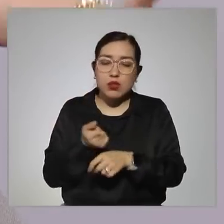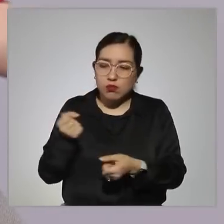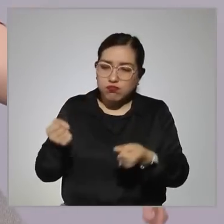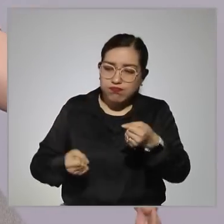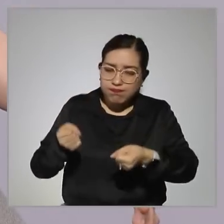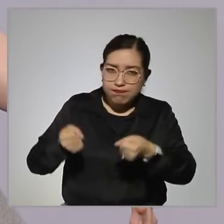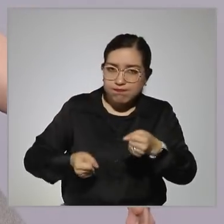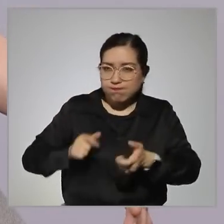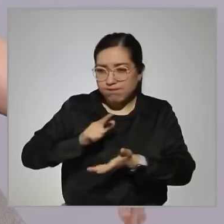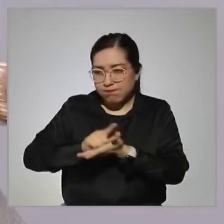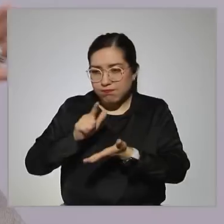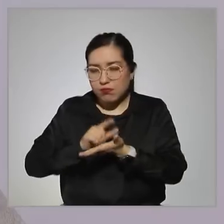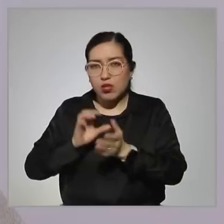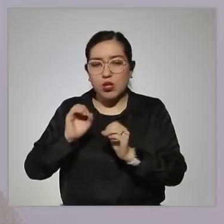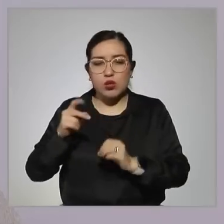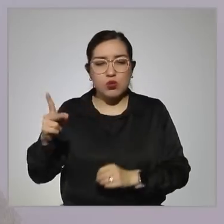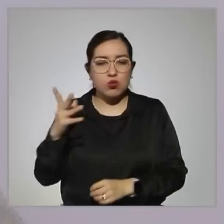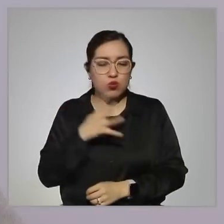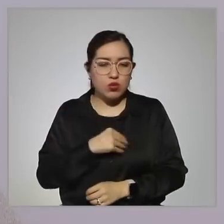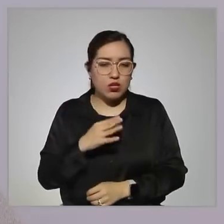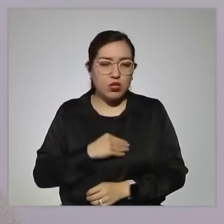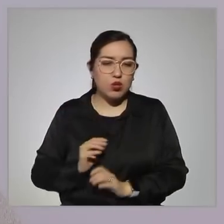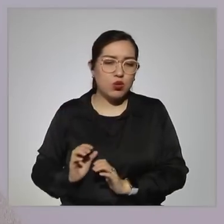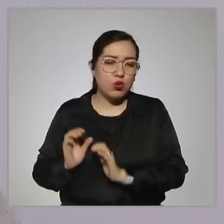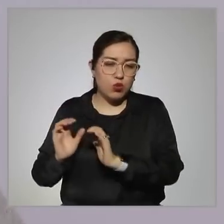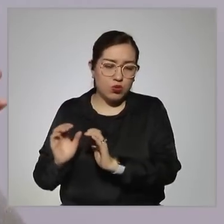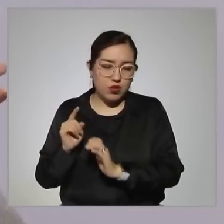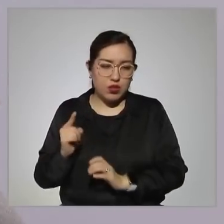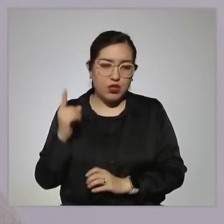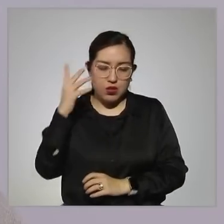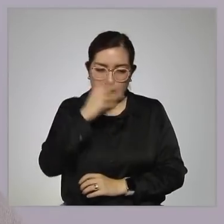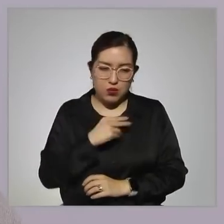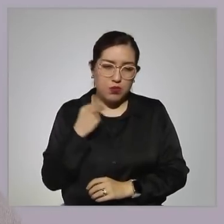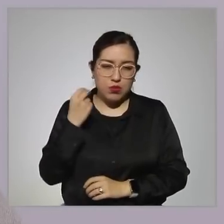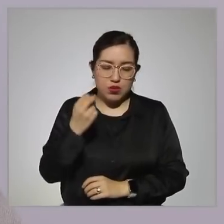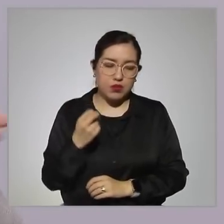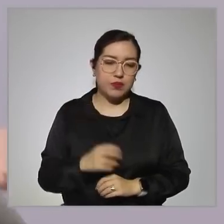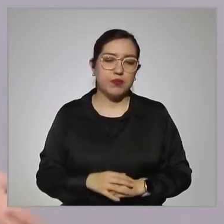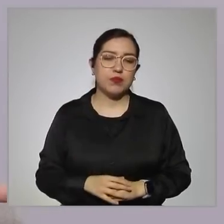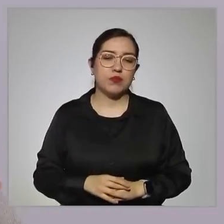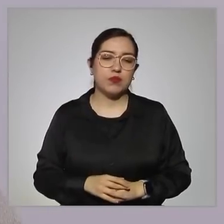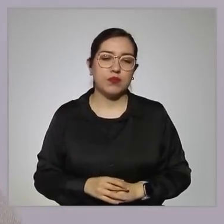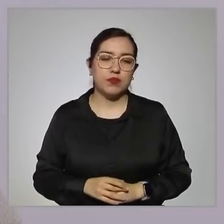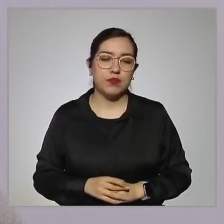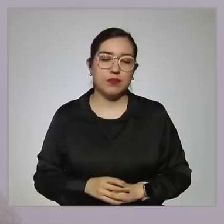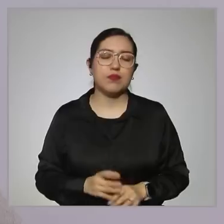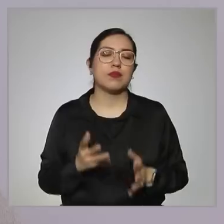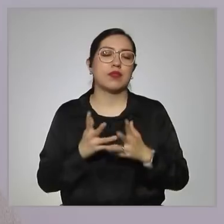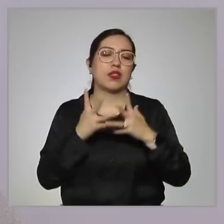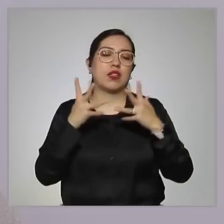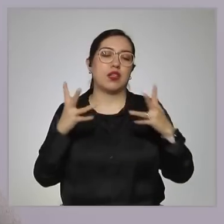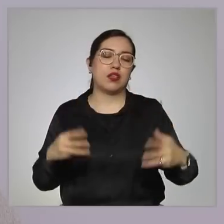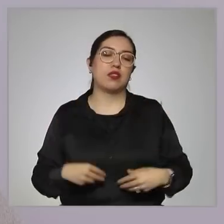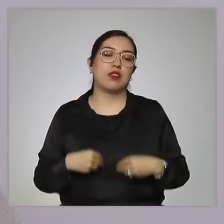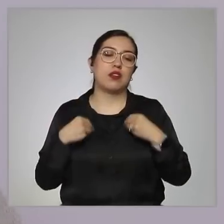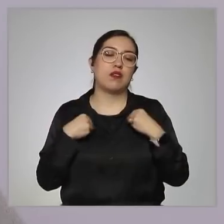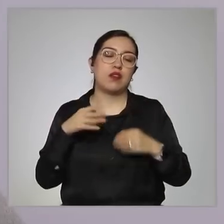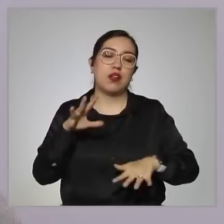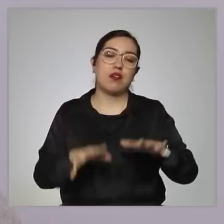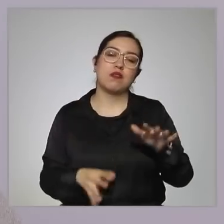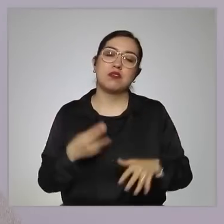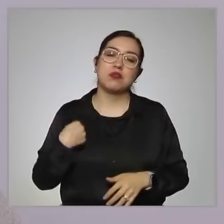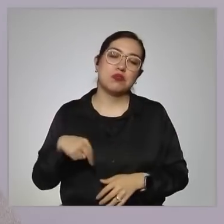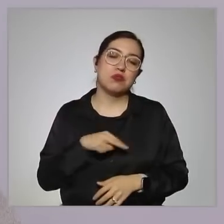está incluso cuidando a su niño al lado, digo, qué maravilla, qué grande es la vida, que muchas veces no tenemos